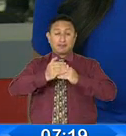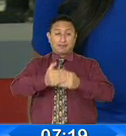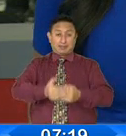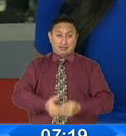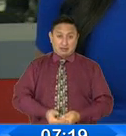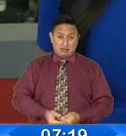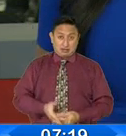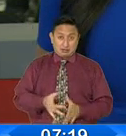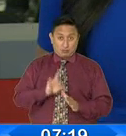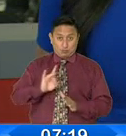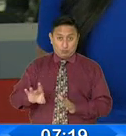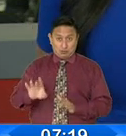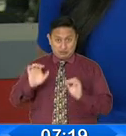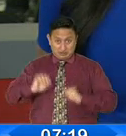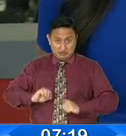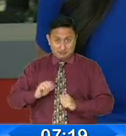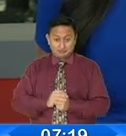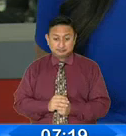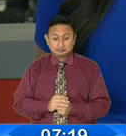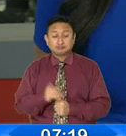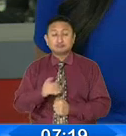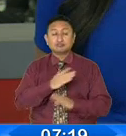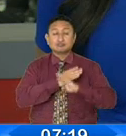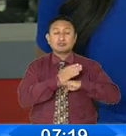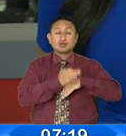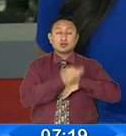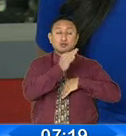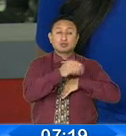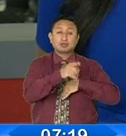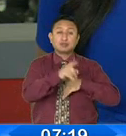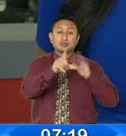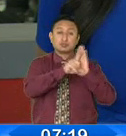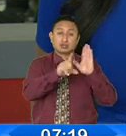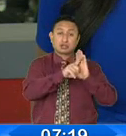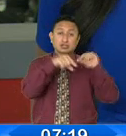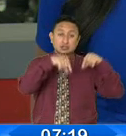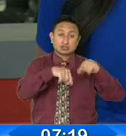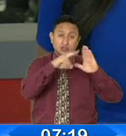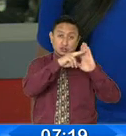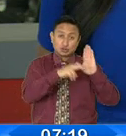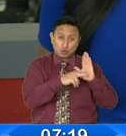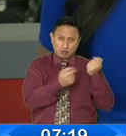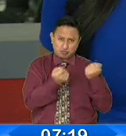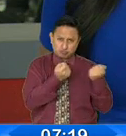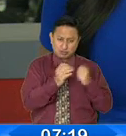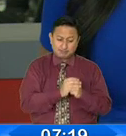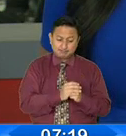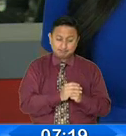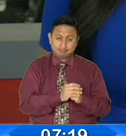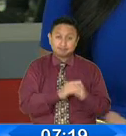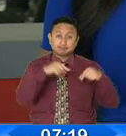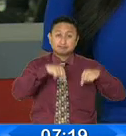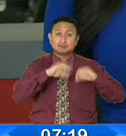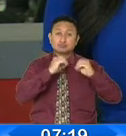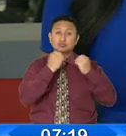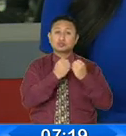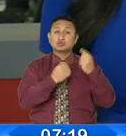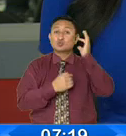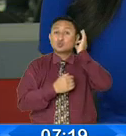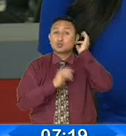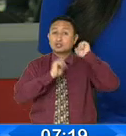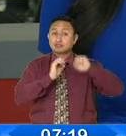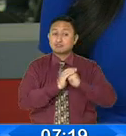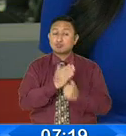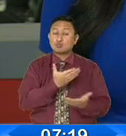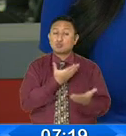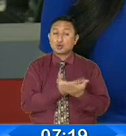violación, la Defensoría del Pueblo elabora un proyecto de ley que regula el procedimiento. Organizaciones feministas y de mujeres presentaron varias propuestas